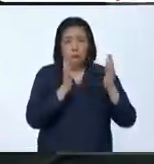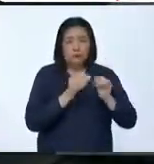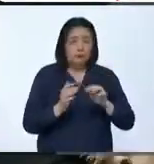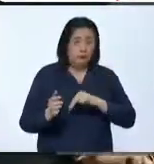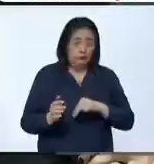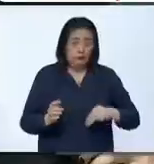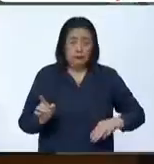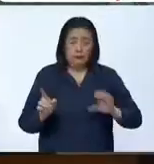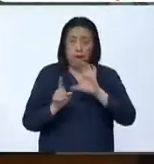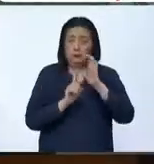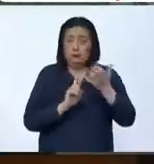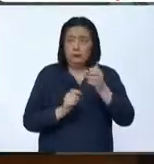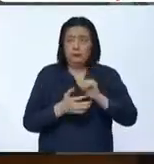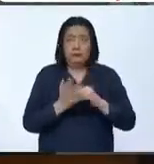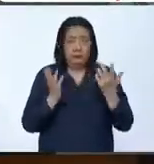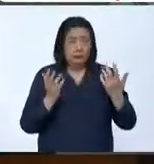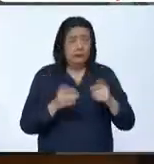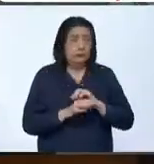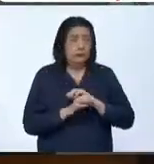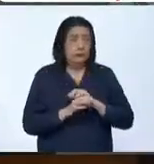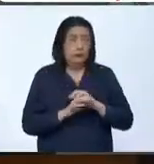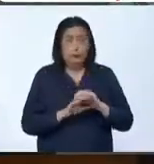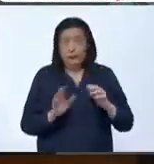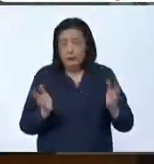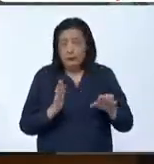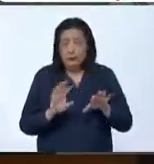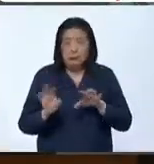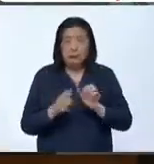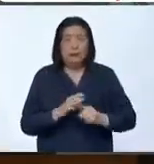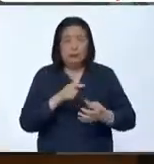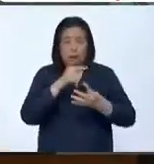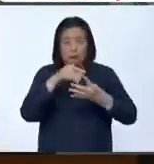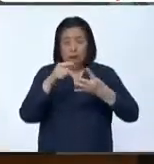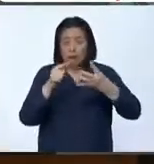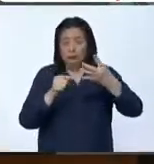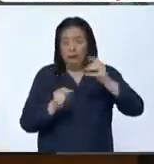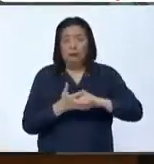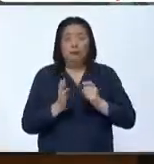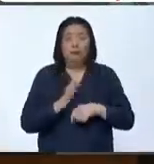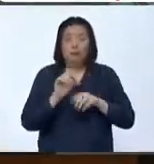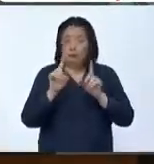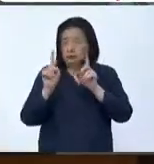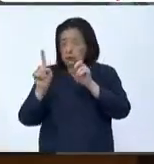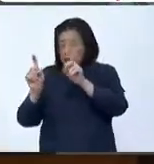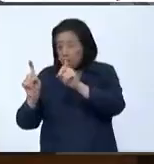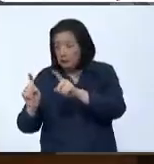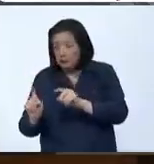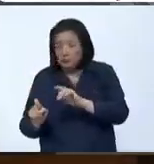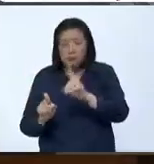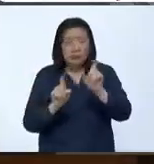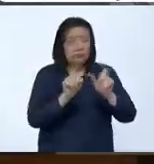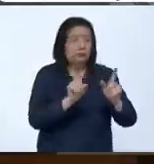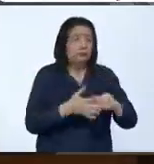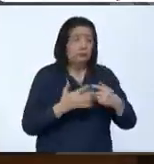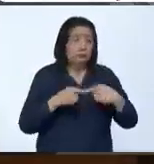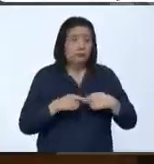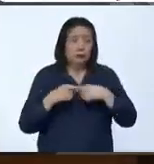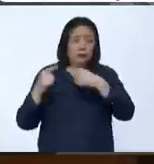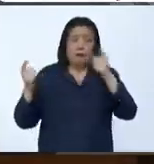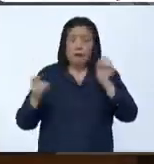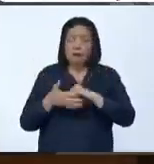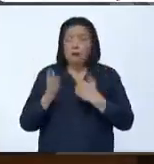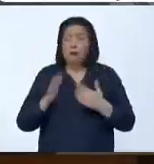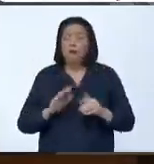el Ministerio de cultura terminará también cuatro procesos de consulta previa para declarar como